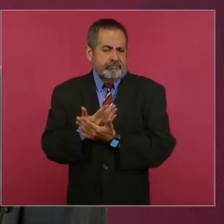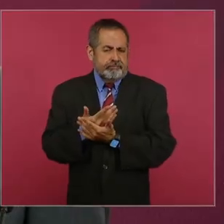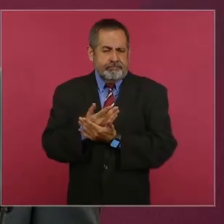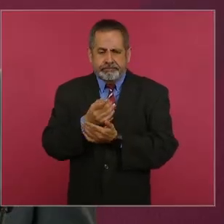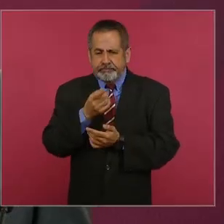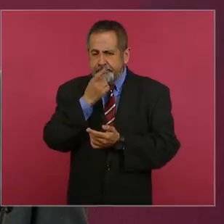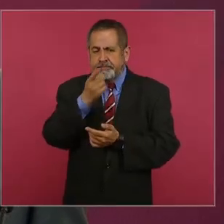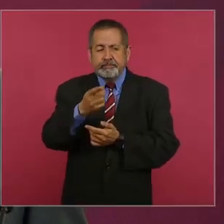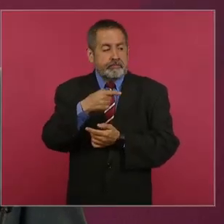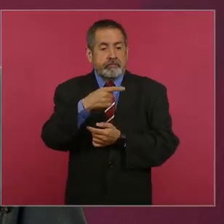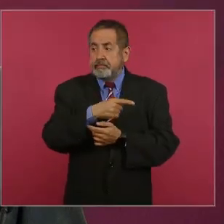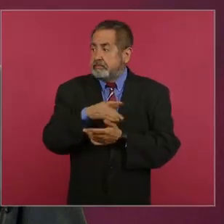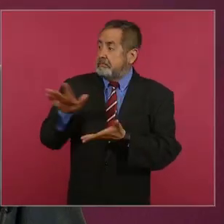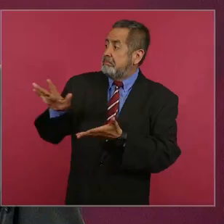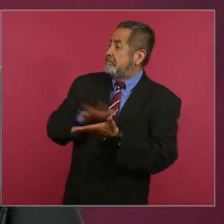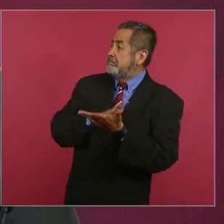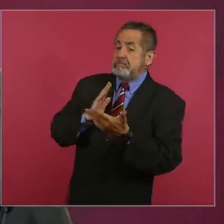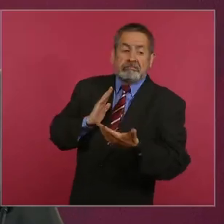se vaya